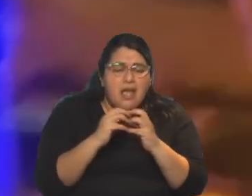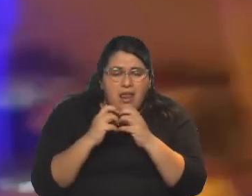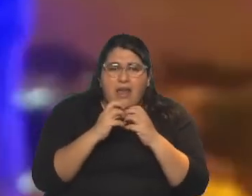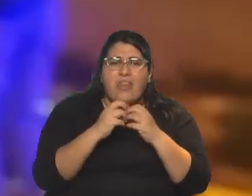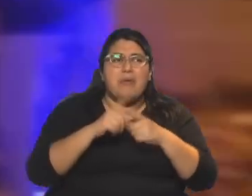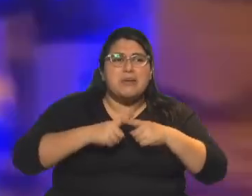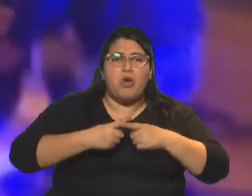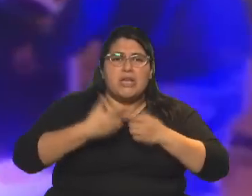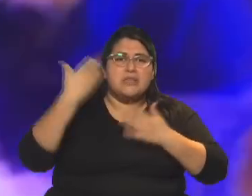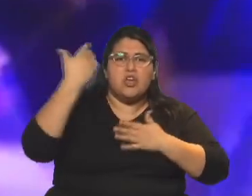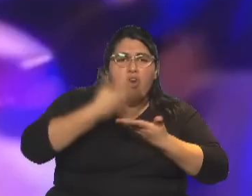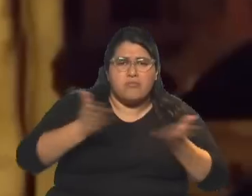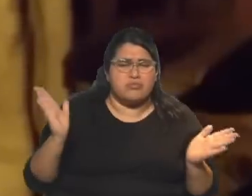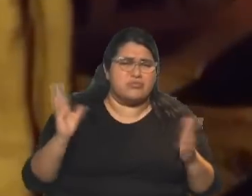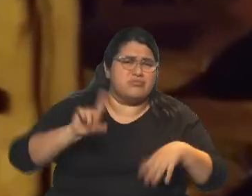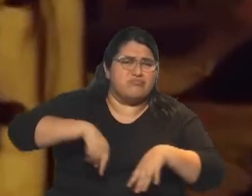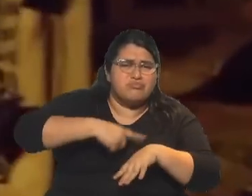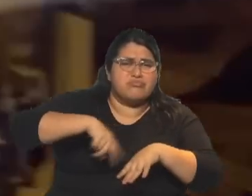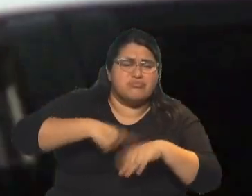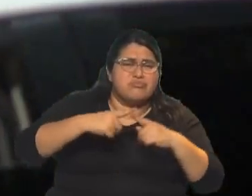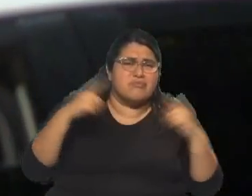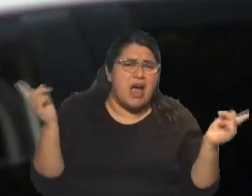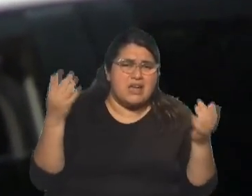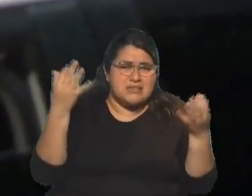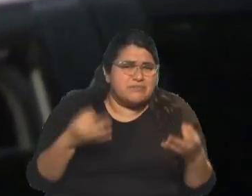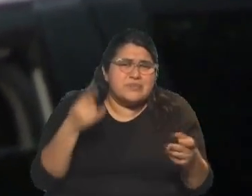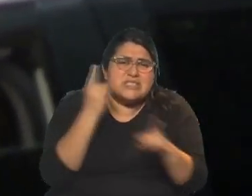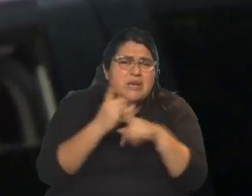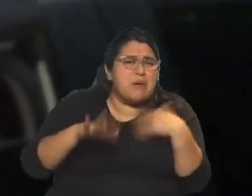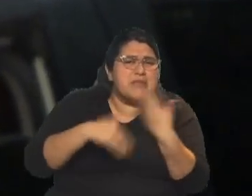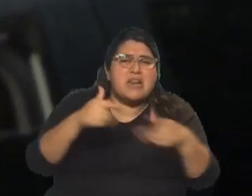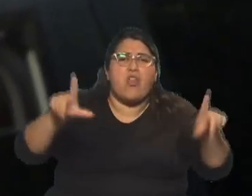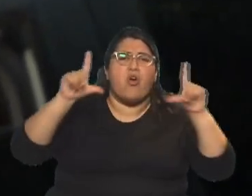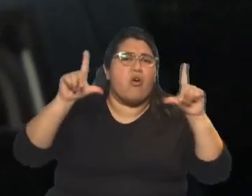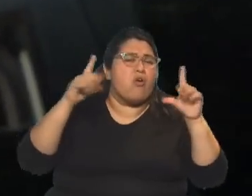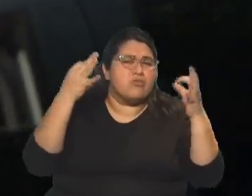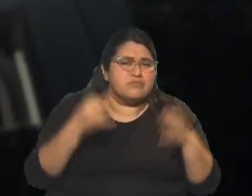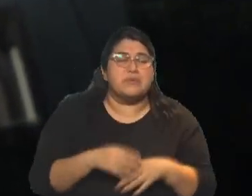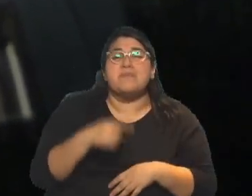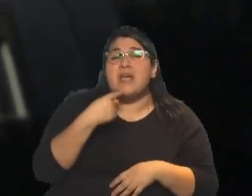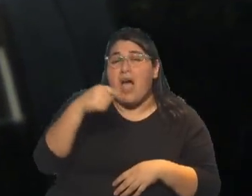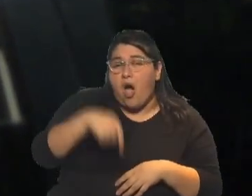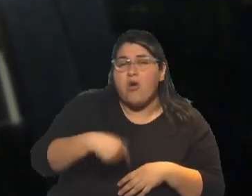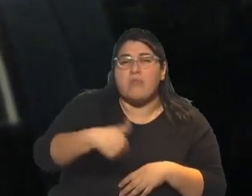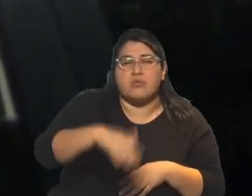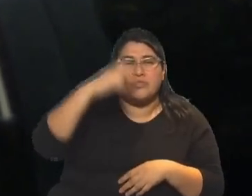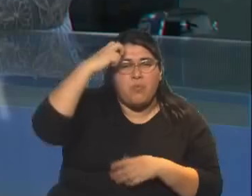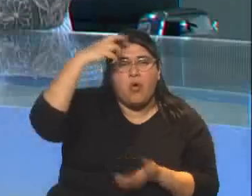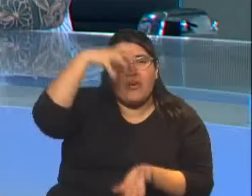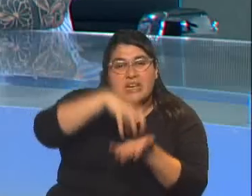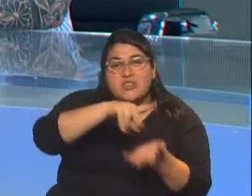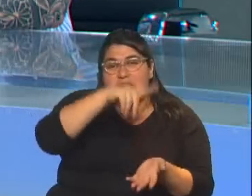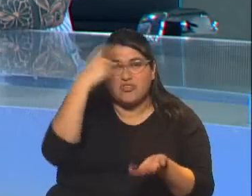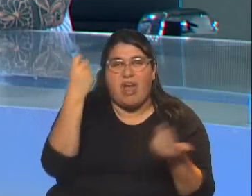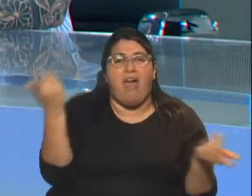términos no tienes horas y horas y horas y horas de instalación mediática media mañana va haber una sesión especial el congreso de la nación